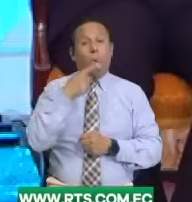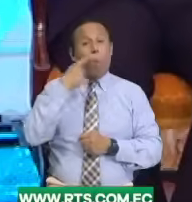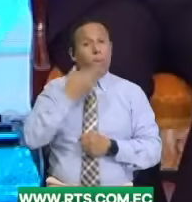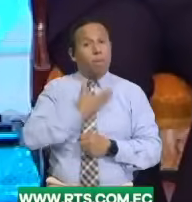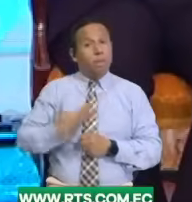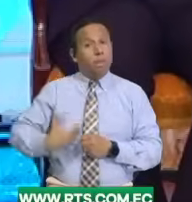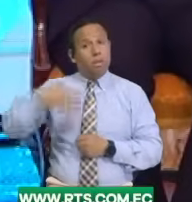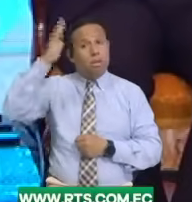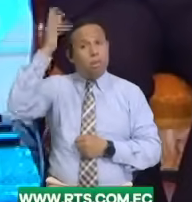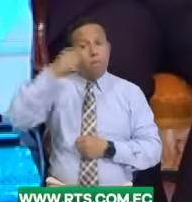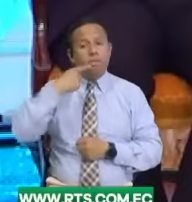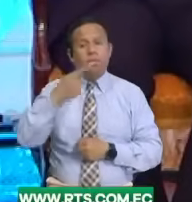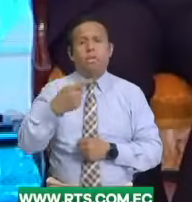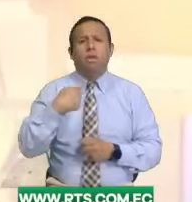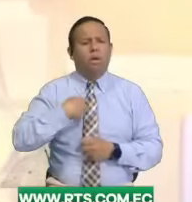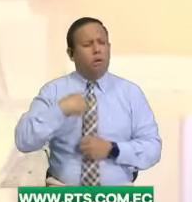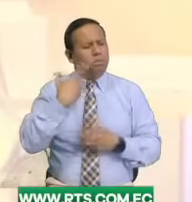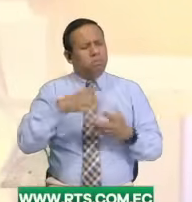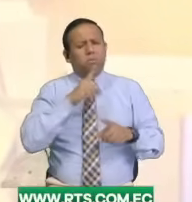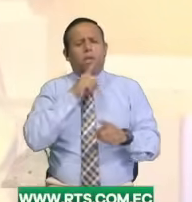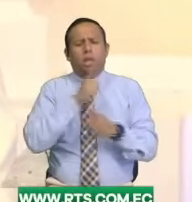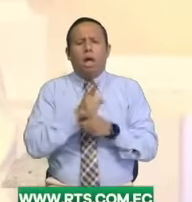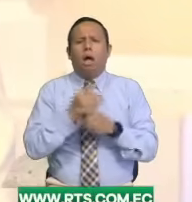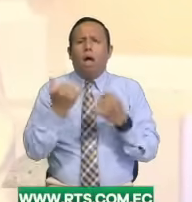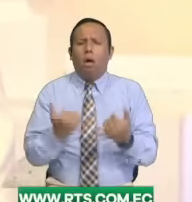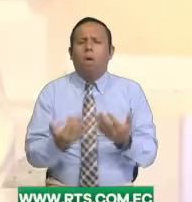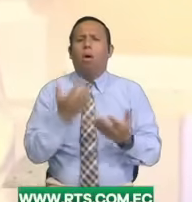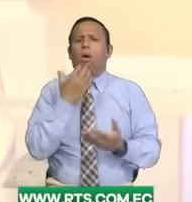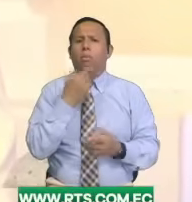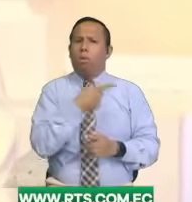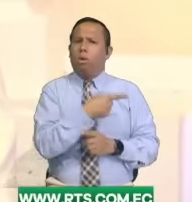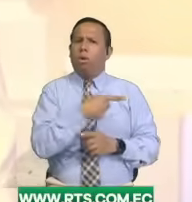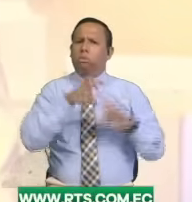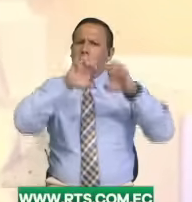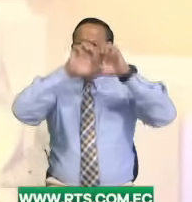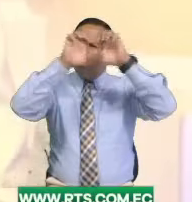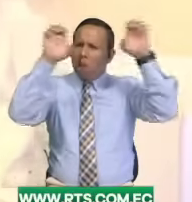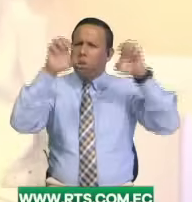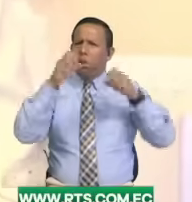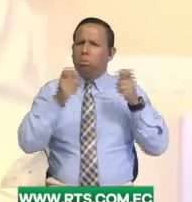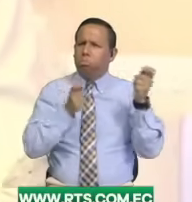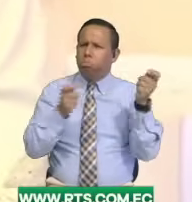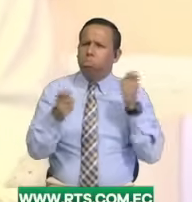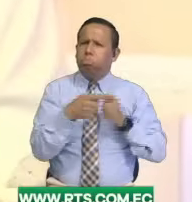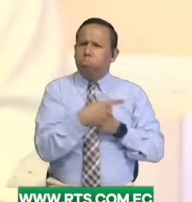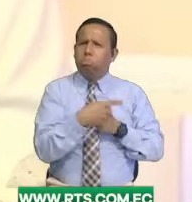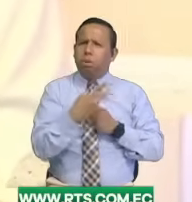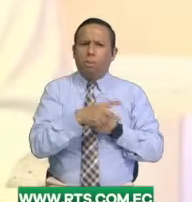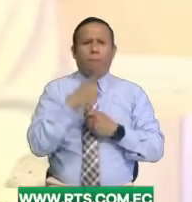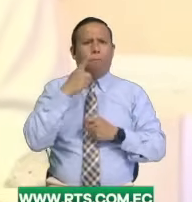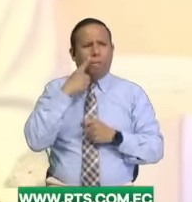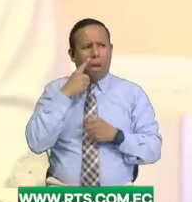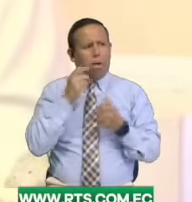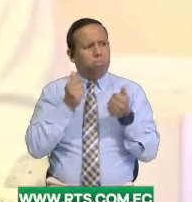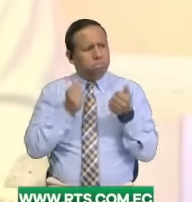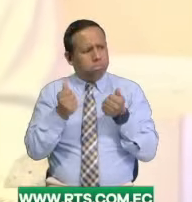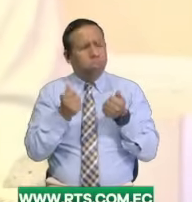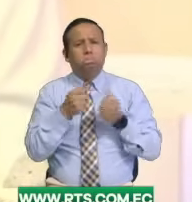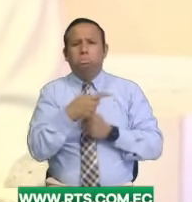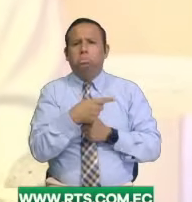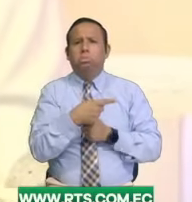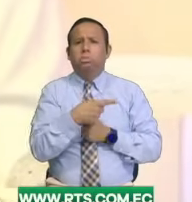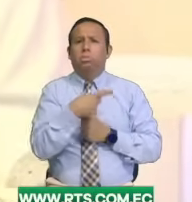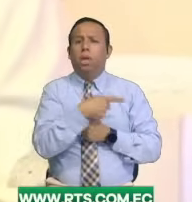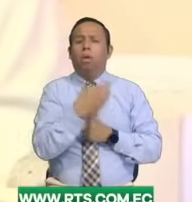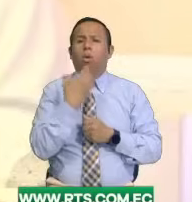lo improbable es posible. No dejó huella como empresario, filántropo y político, sino que también fue un padre entregado. Su legado es